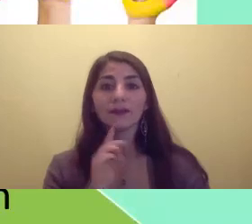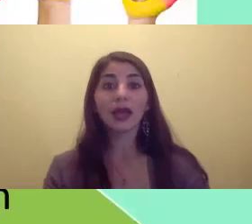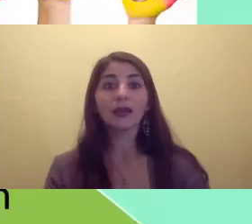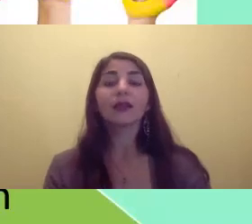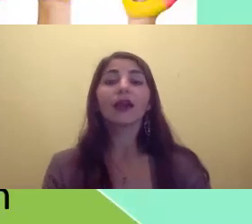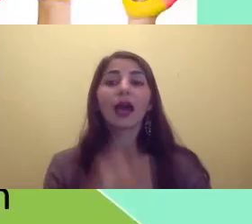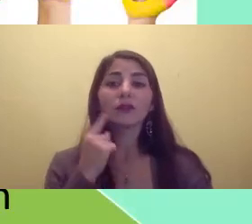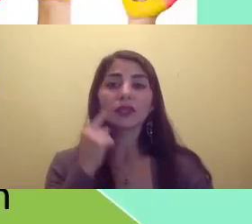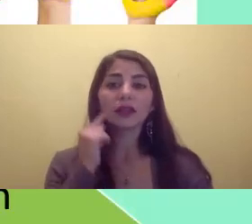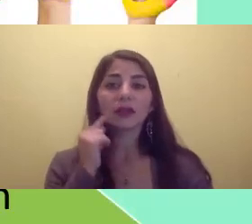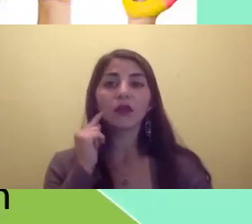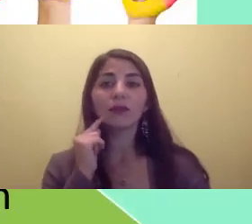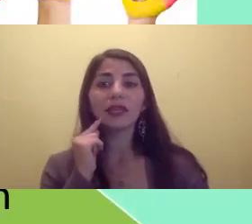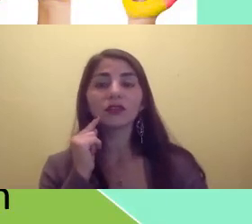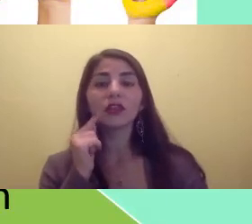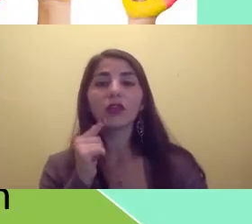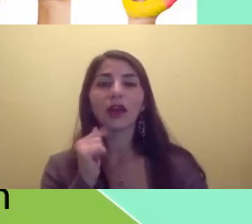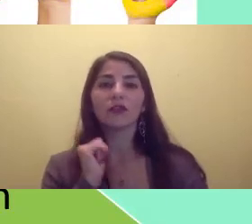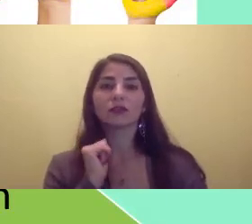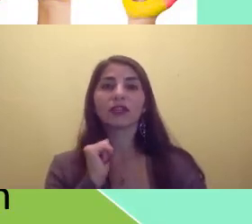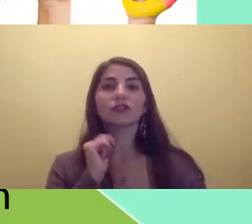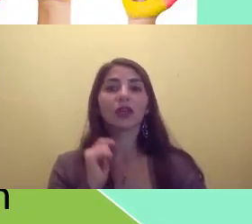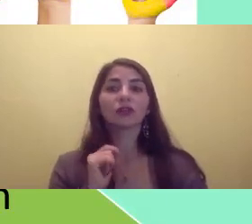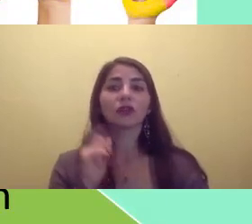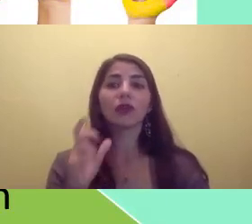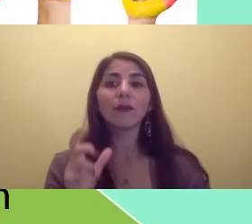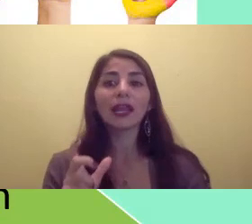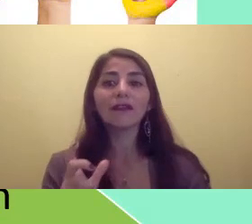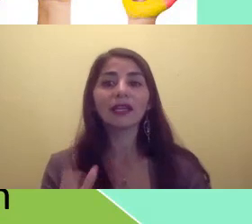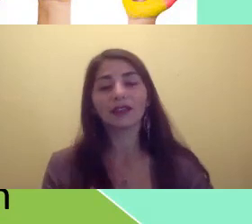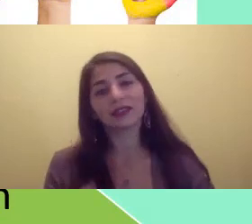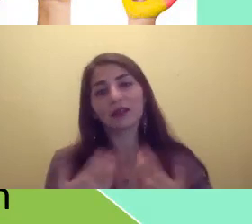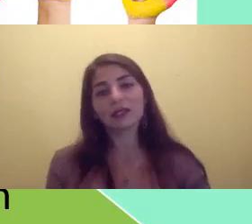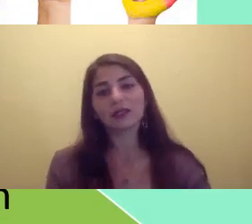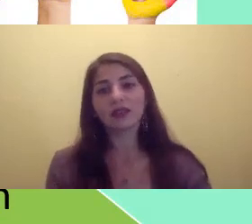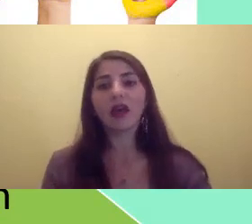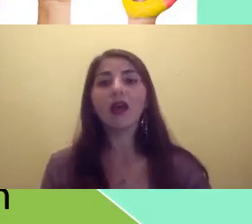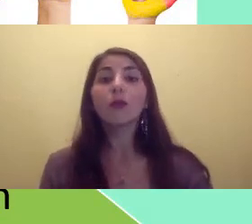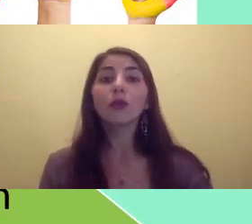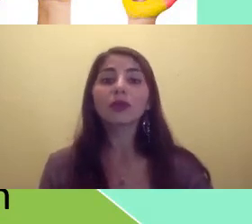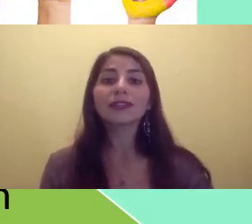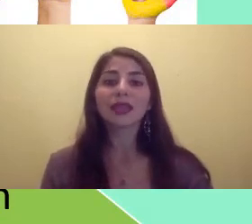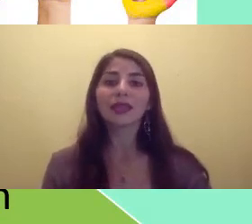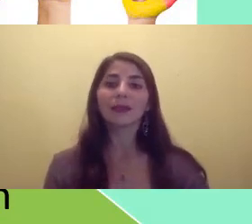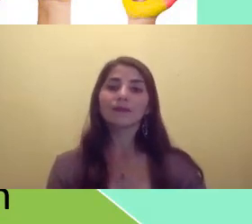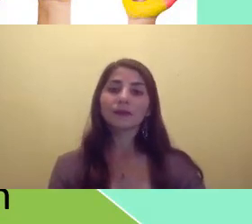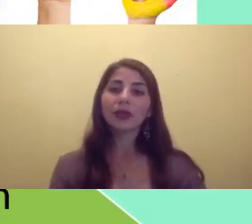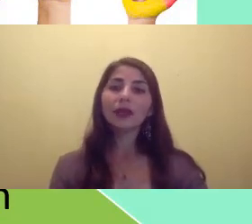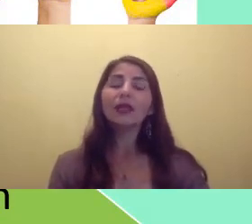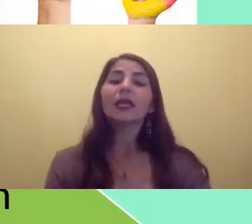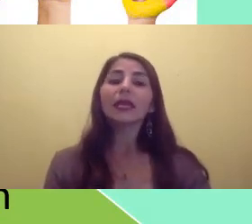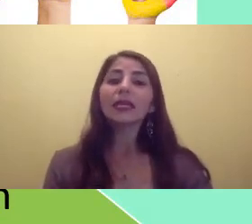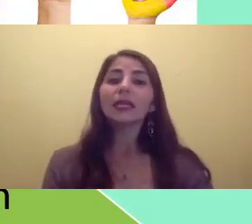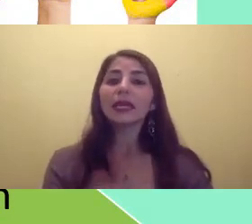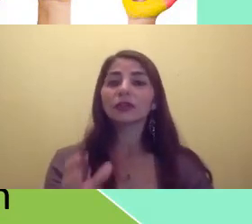labio-facial, ¿ya? Al observar el movimiento de los labios asociados a una palabra que va a estar representada por una seña,